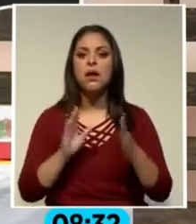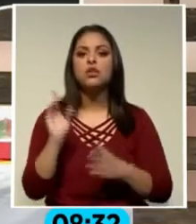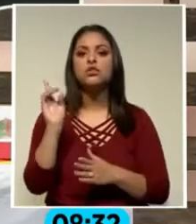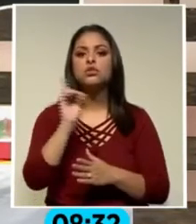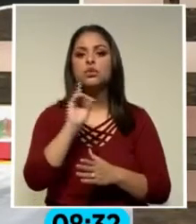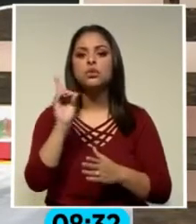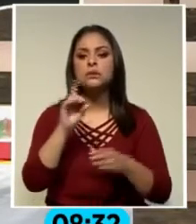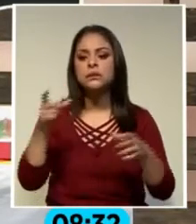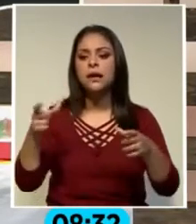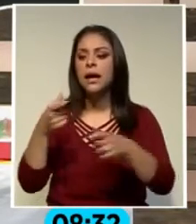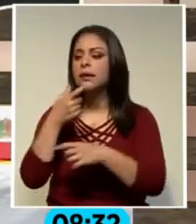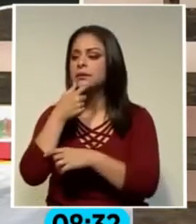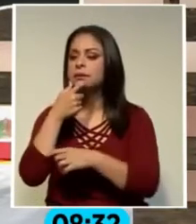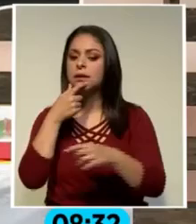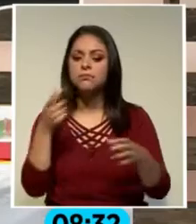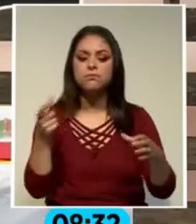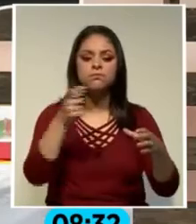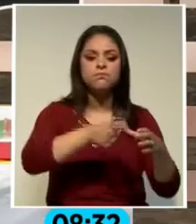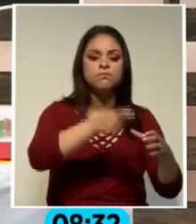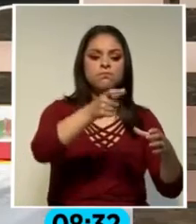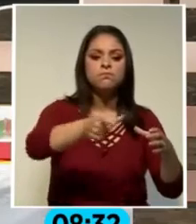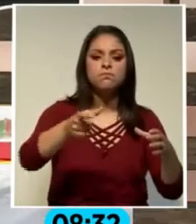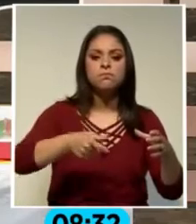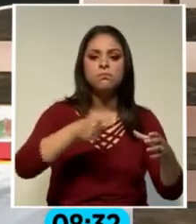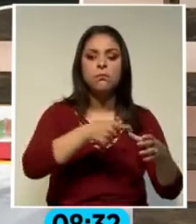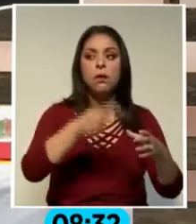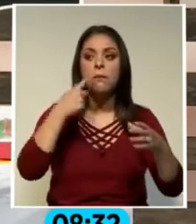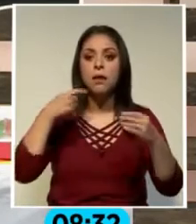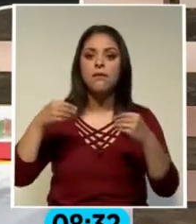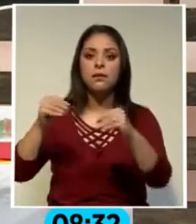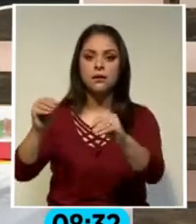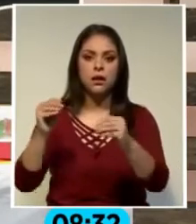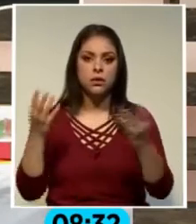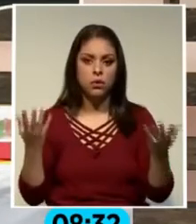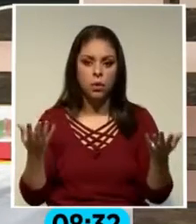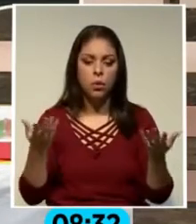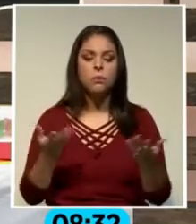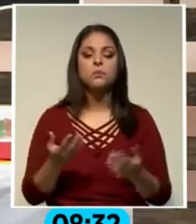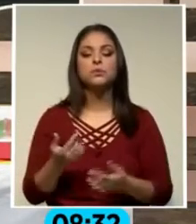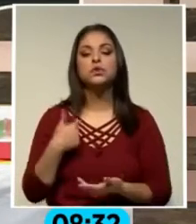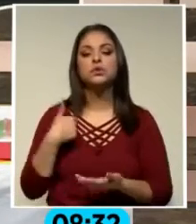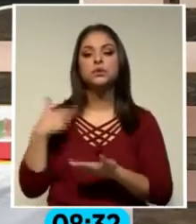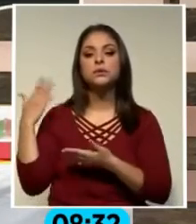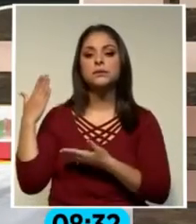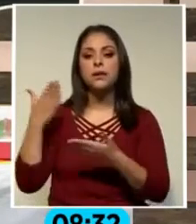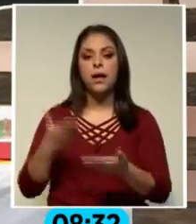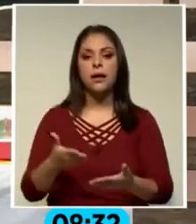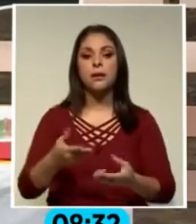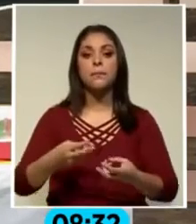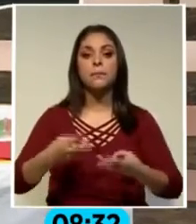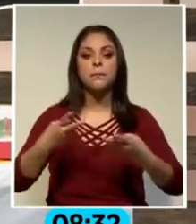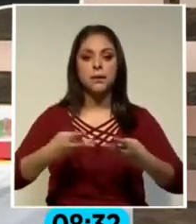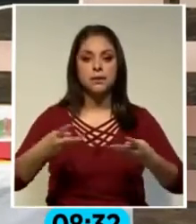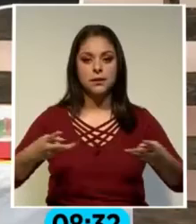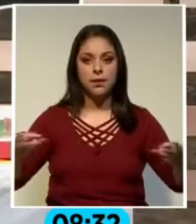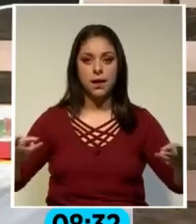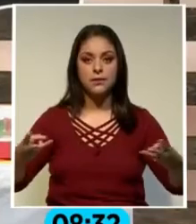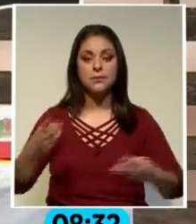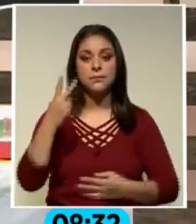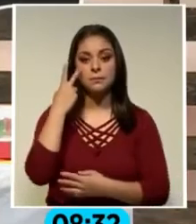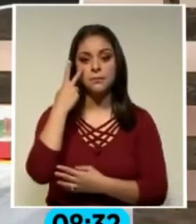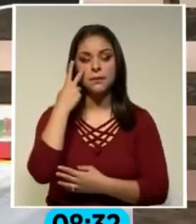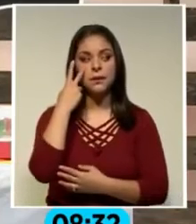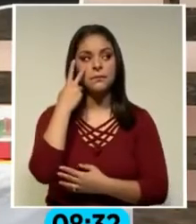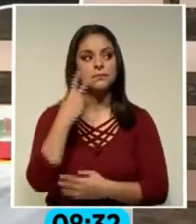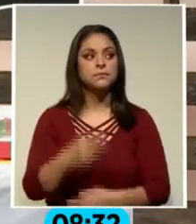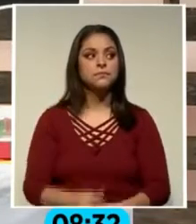colocar estas galletas para que podamos venderlas en nuestro emprendimiento. Claro. Entonces yo te traje aquí una serie de materiales. Voy a poner esto por